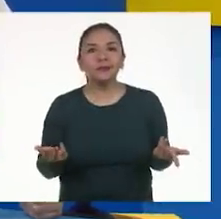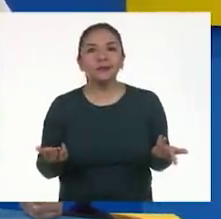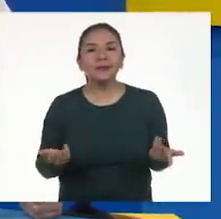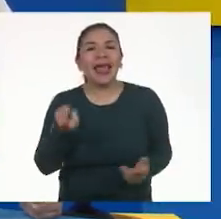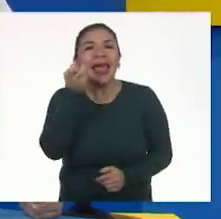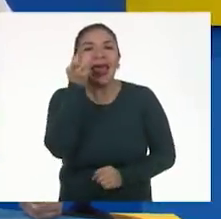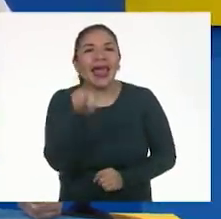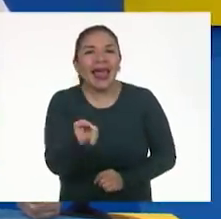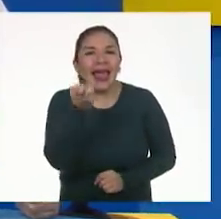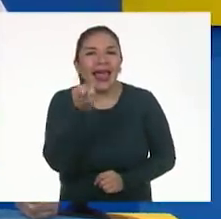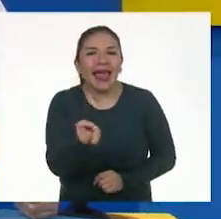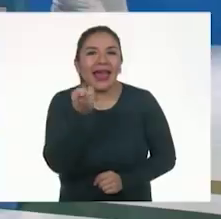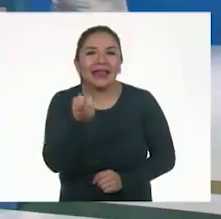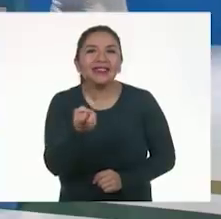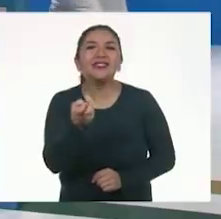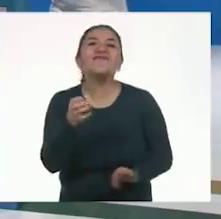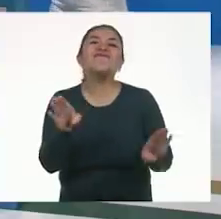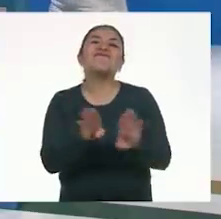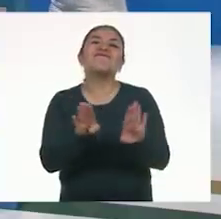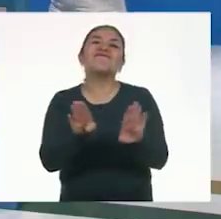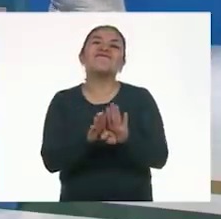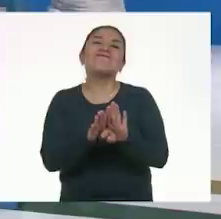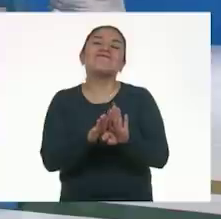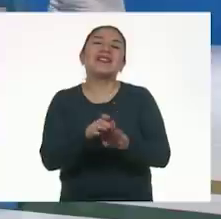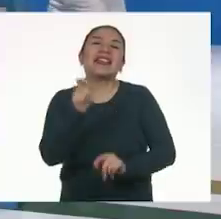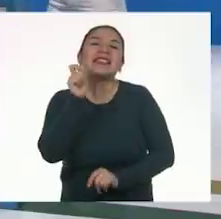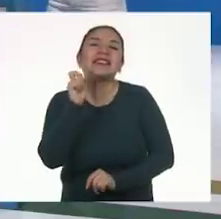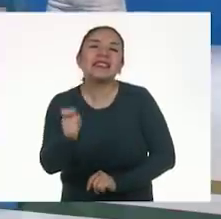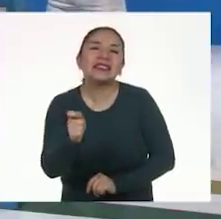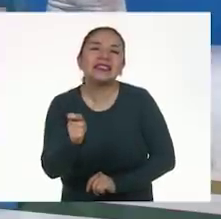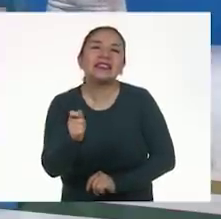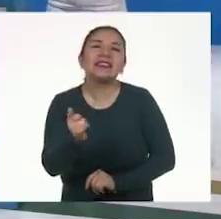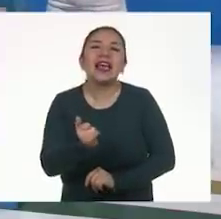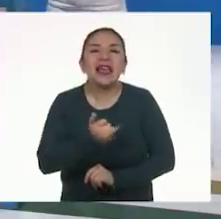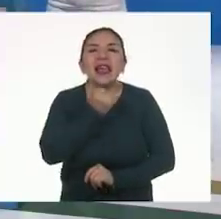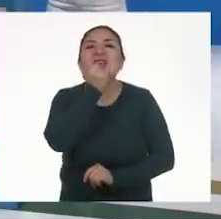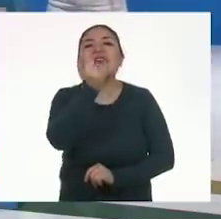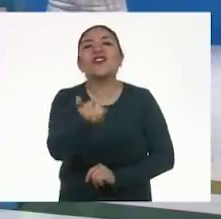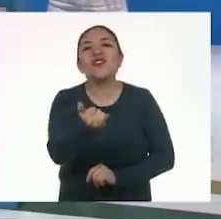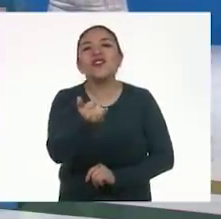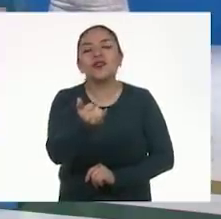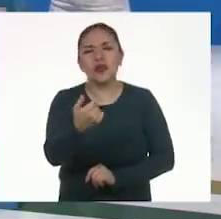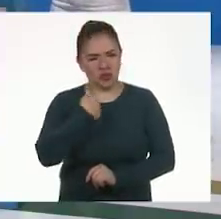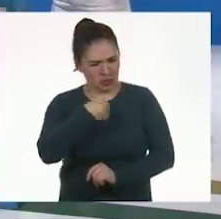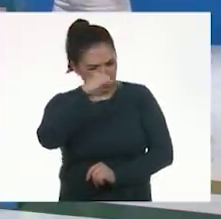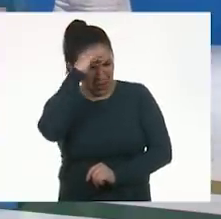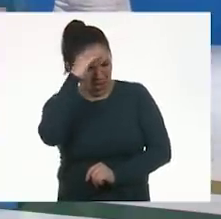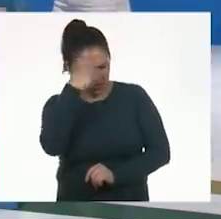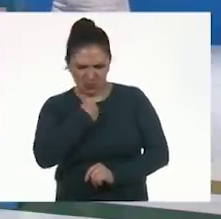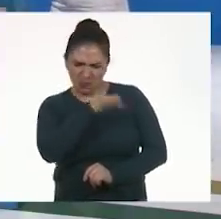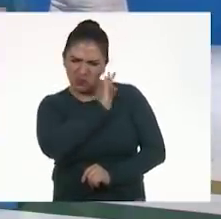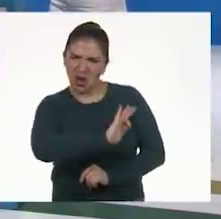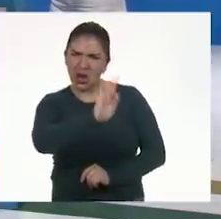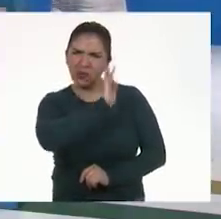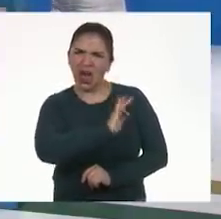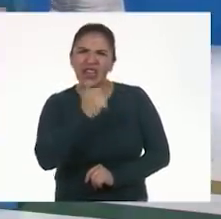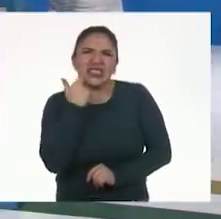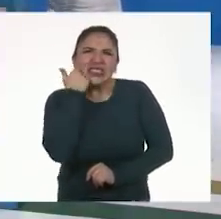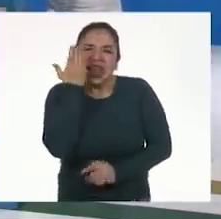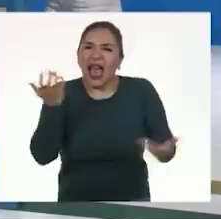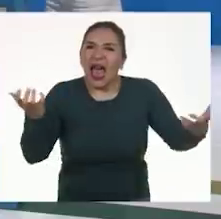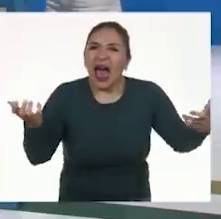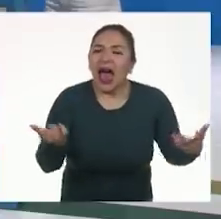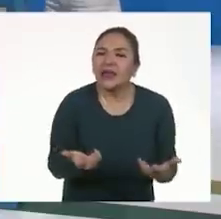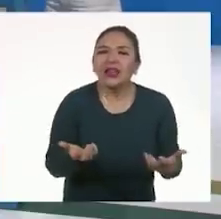Ahí está donde rosa o donde cruza ser capaz a querer hacer lo